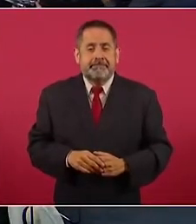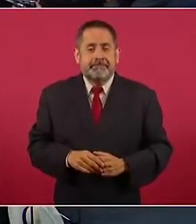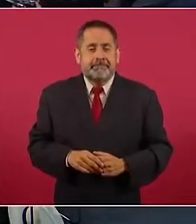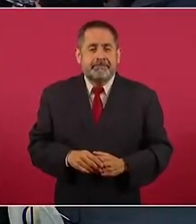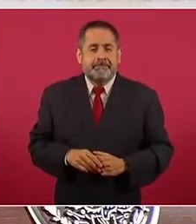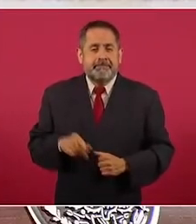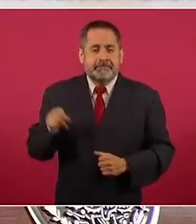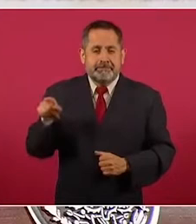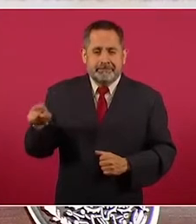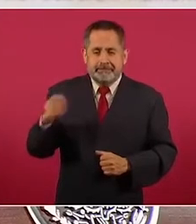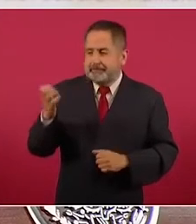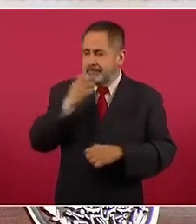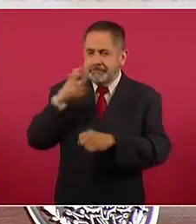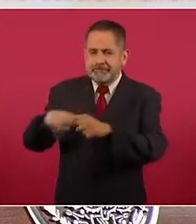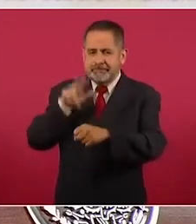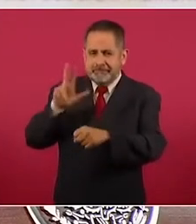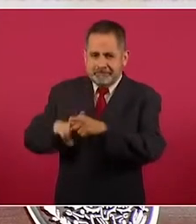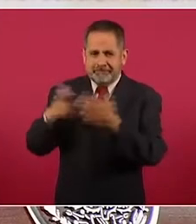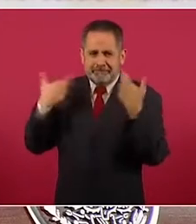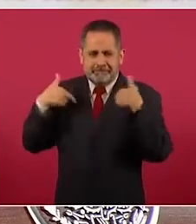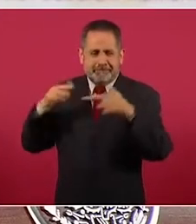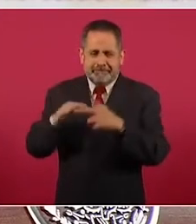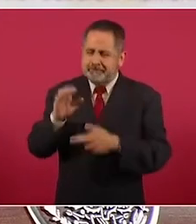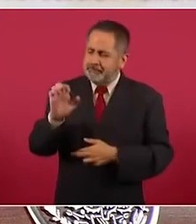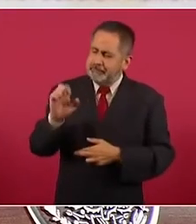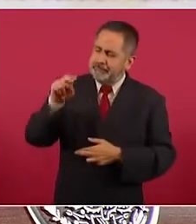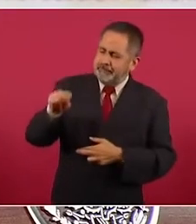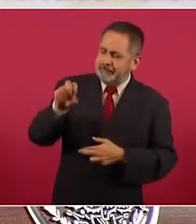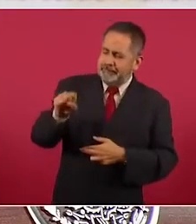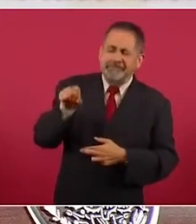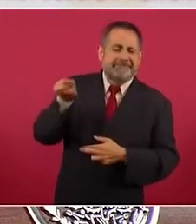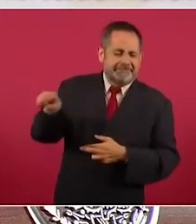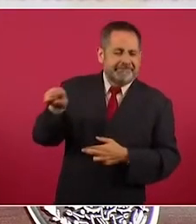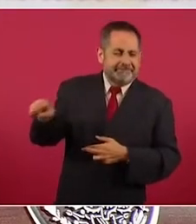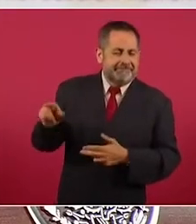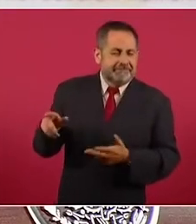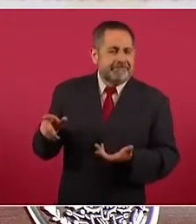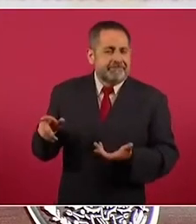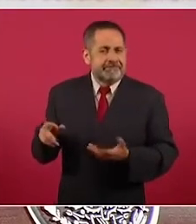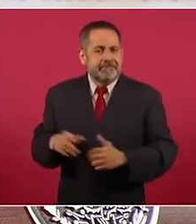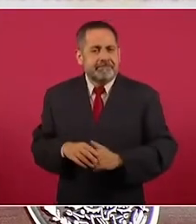la Escuela Nacional de Maestros. Escuela Nacional de Maestros.